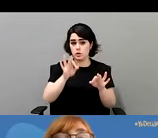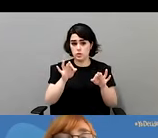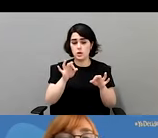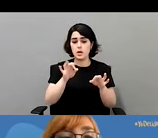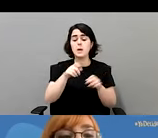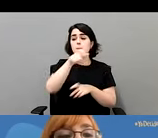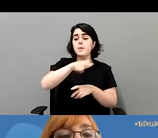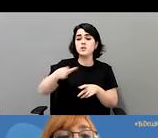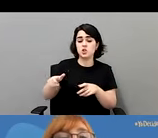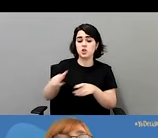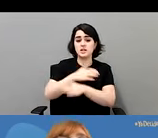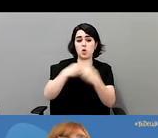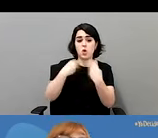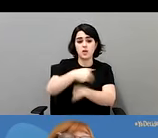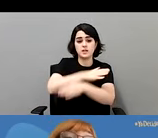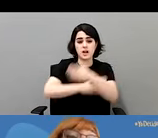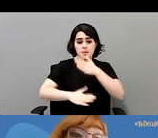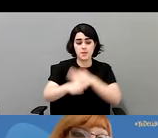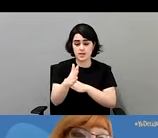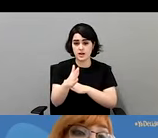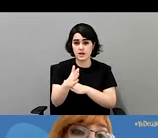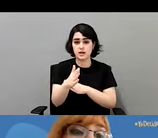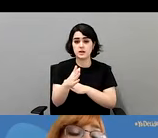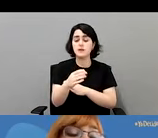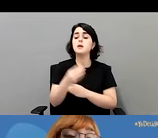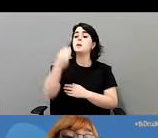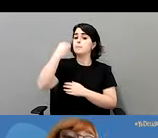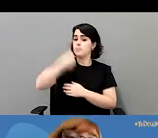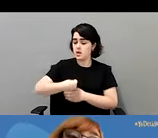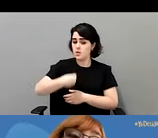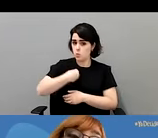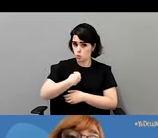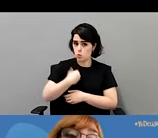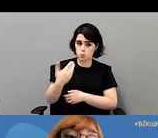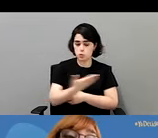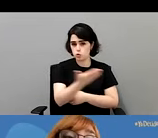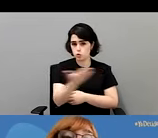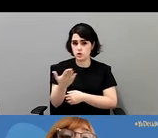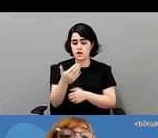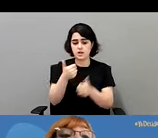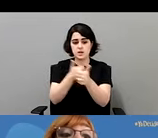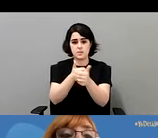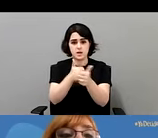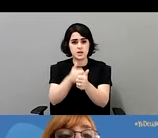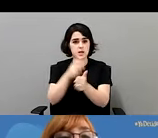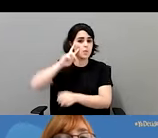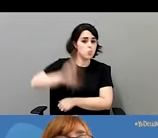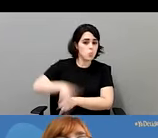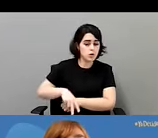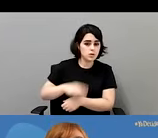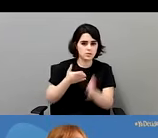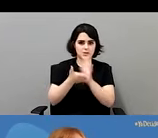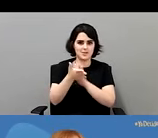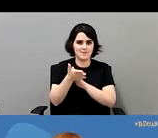0,56% de las personas con discapacidad que a su vez tenéis reconocida dependencia, optáis